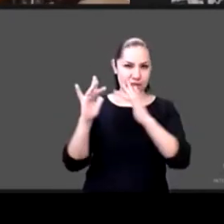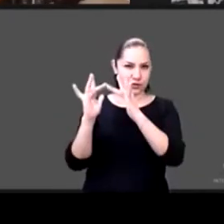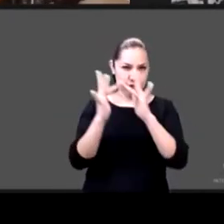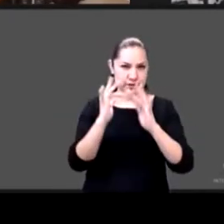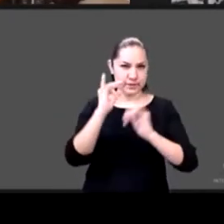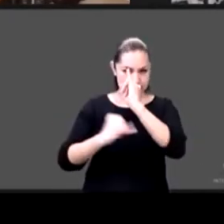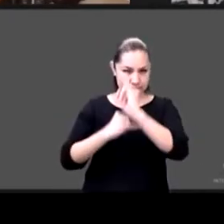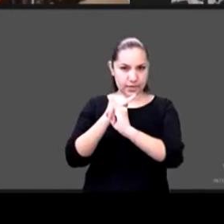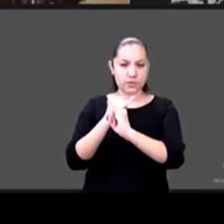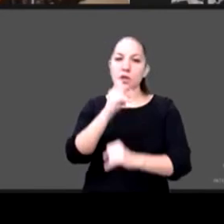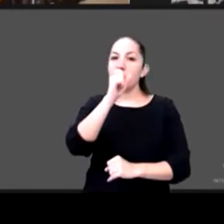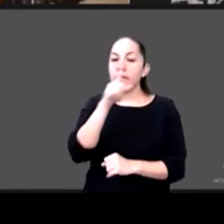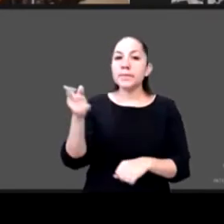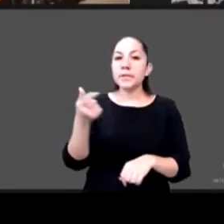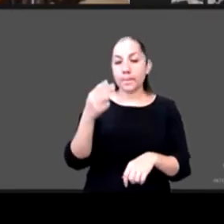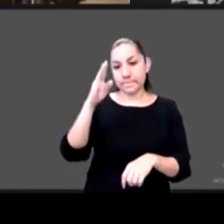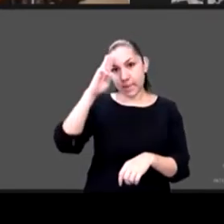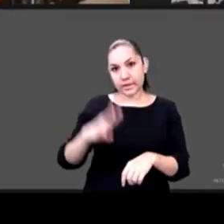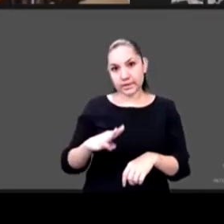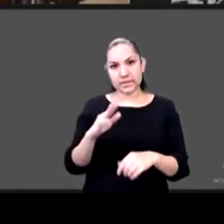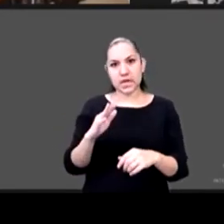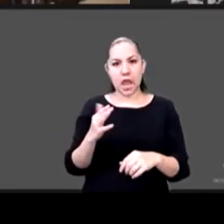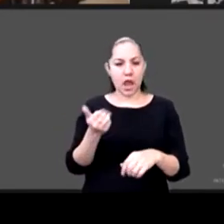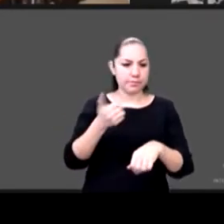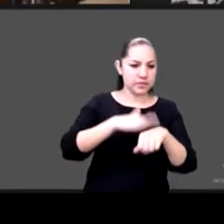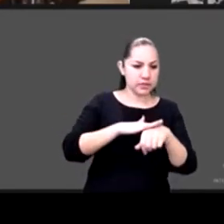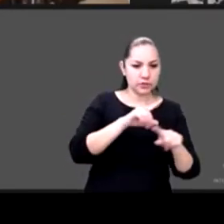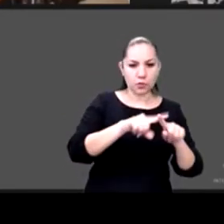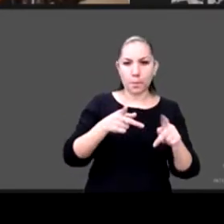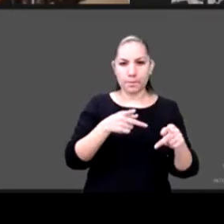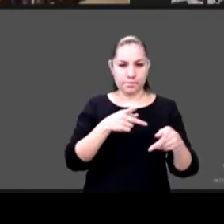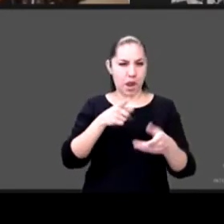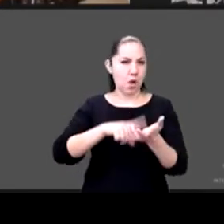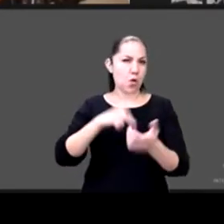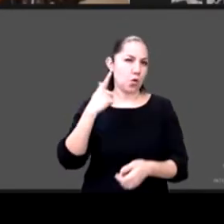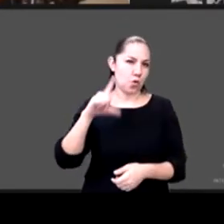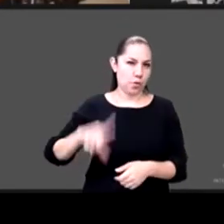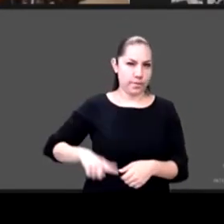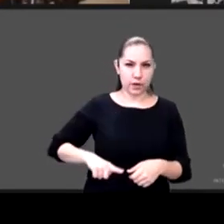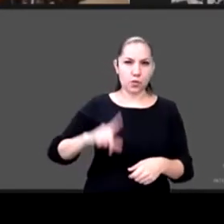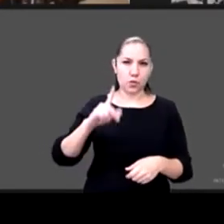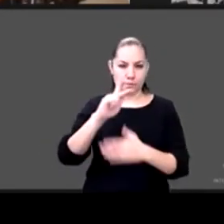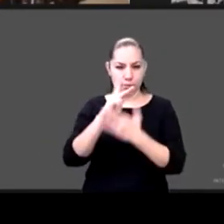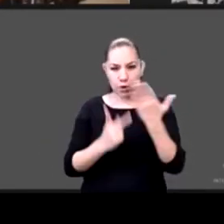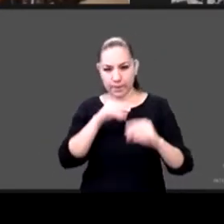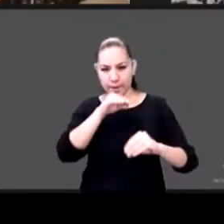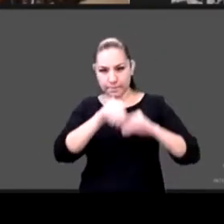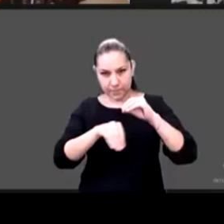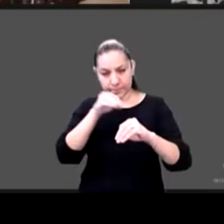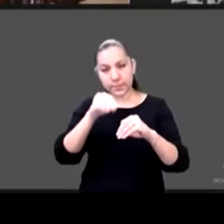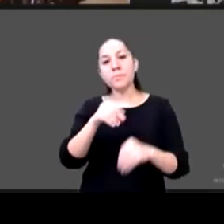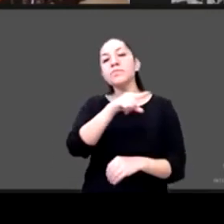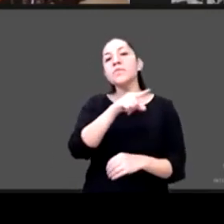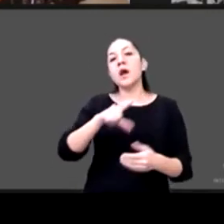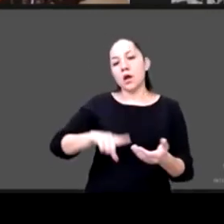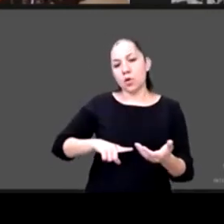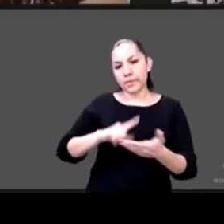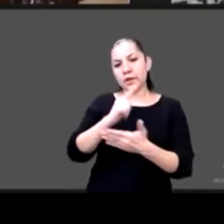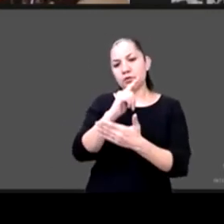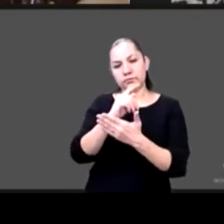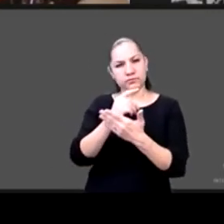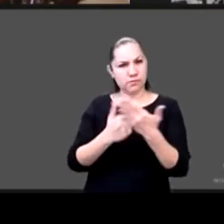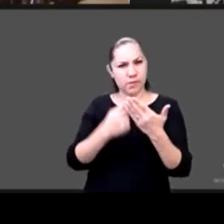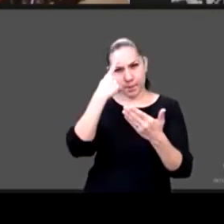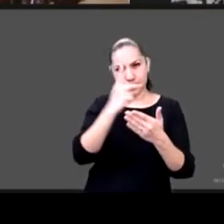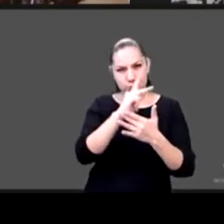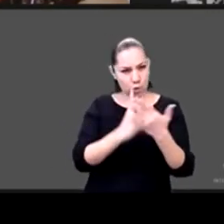Públicas con especialidad en Evaluación de Proyectos de Gobierno y Organizaciones Sociales, Metodologías y